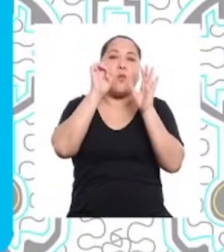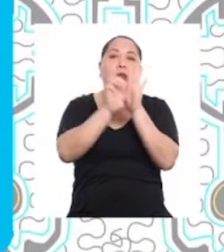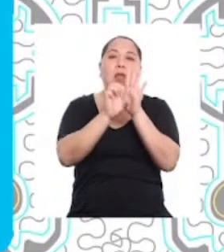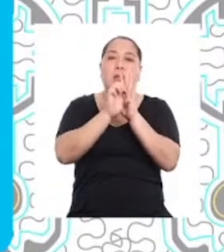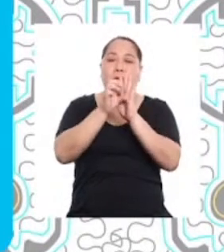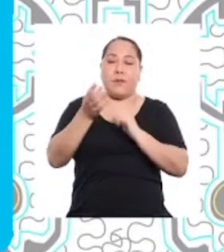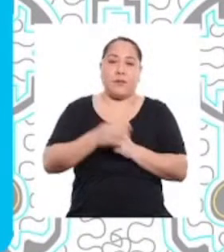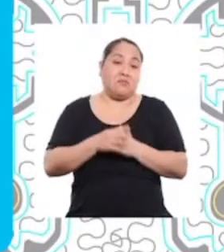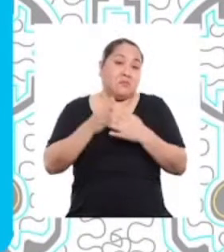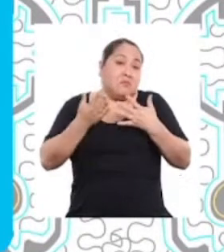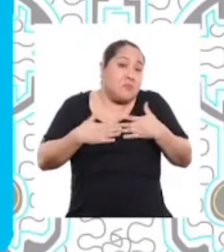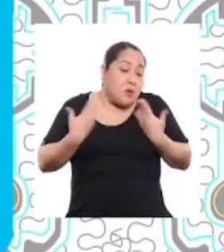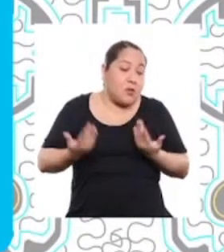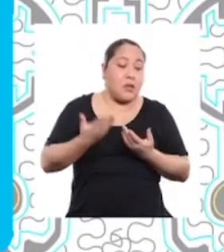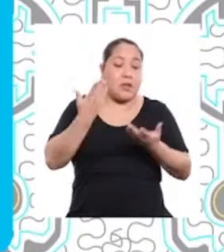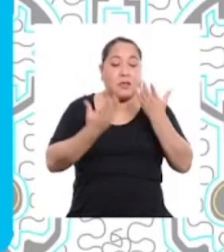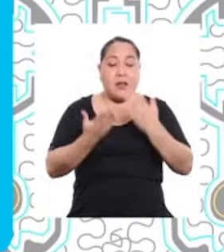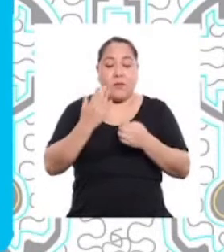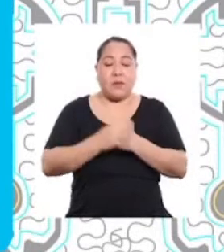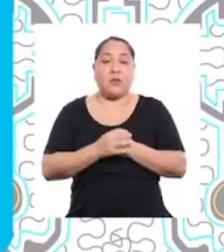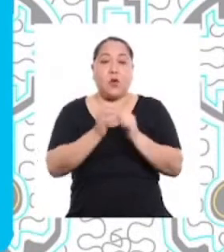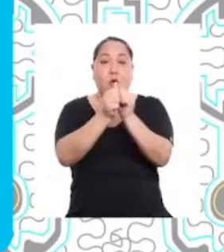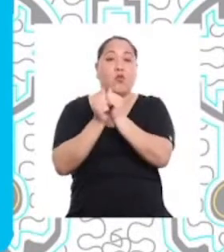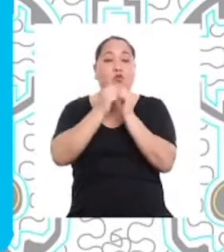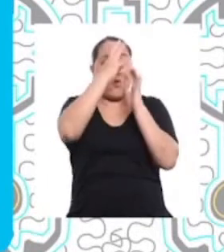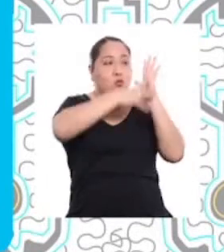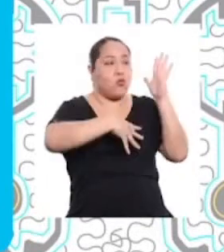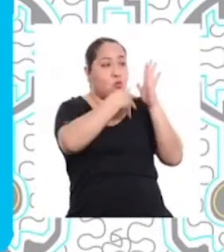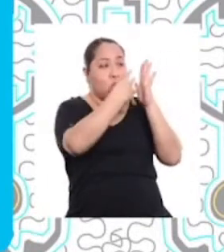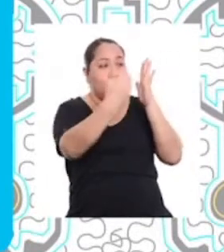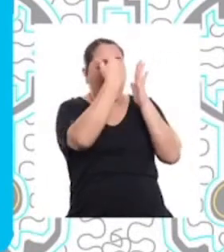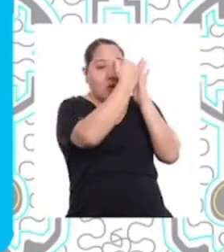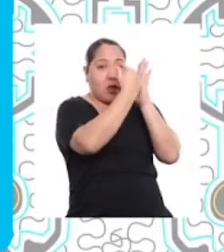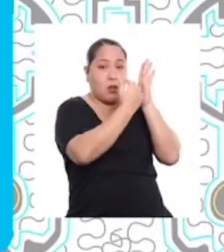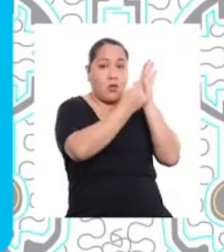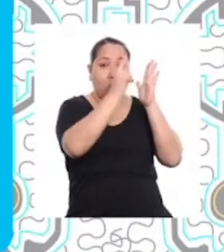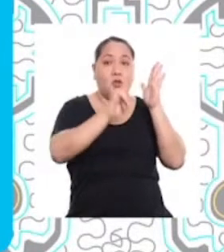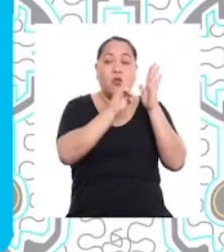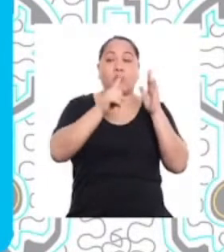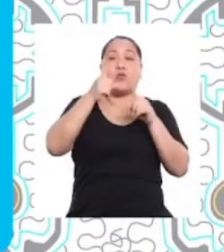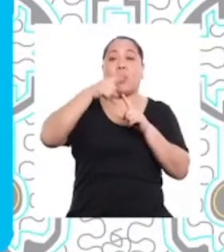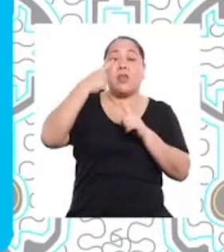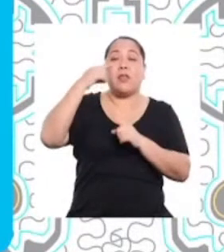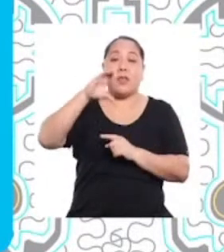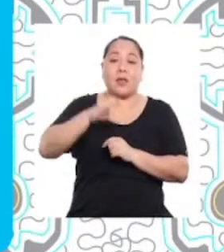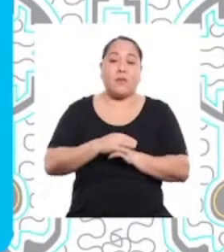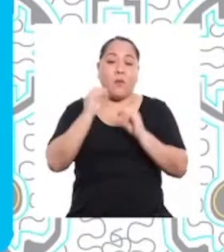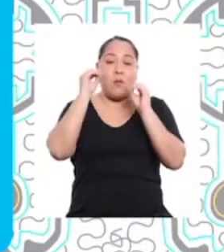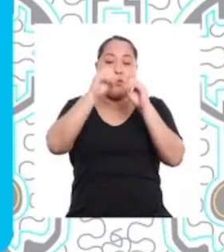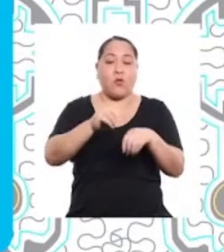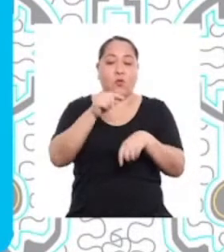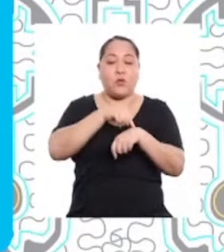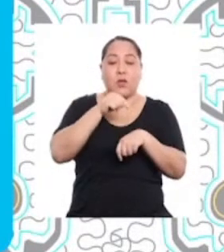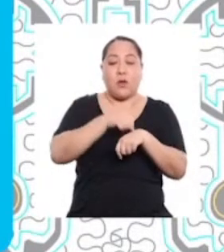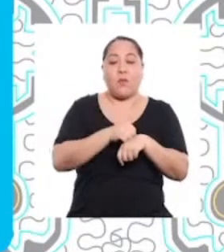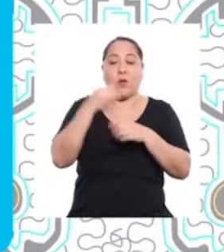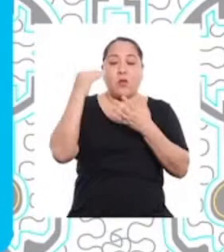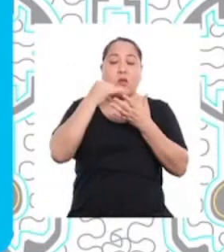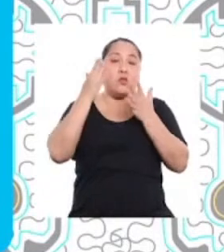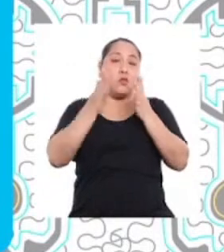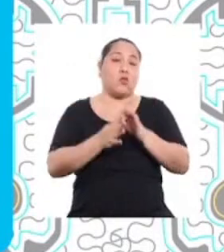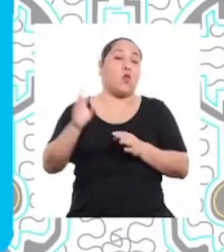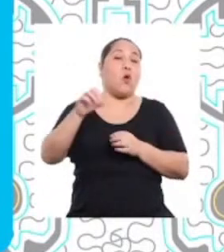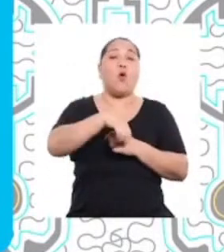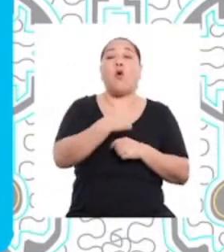Por ejemplo, podrían hacer juntos un horario de uso de las TIC. Pueden destinar un tiempo de